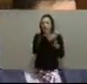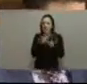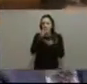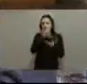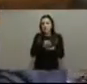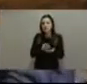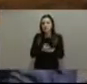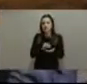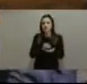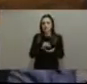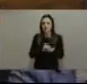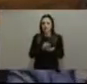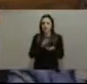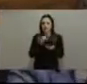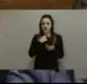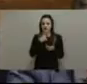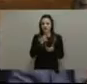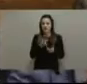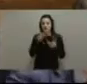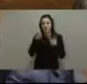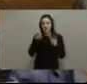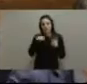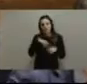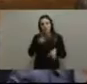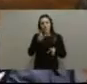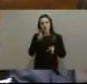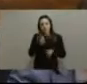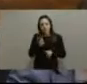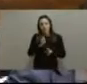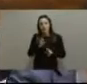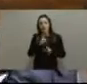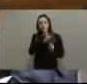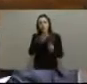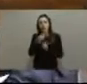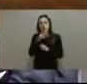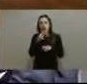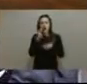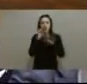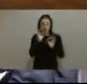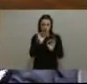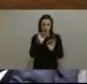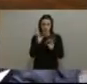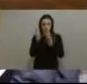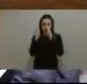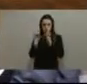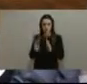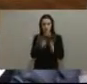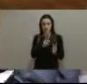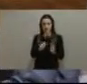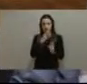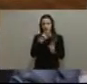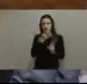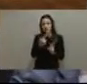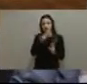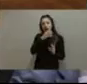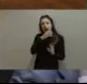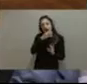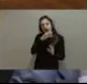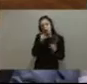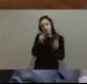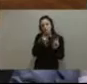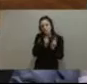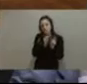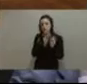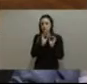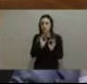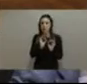minucioso cuidado que usted tiene a la hora de utilizar las palabras y de ajustarse al concepto de cada una de las palabras, porque cuando